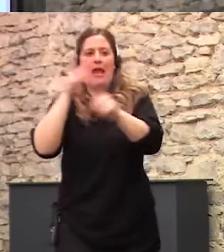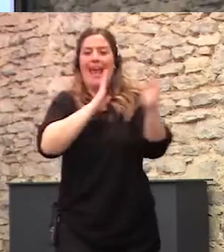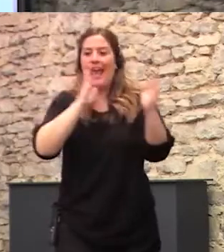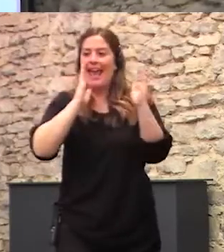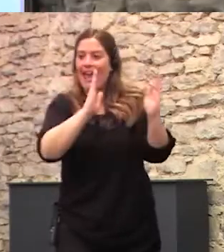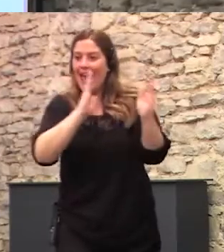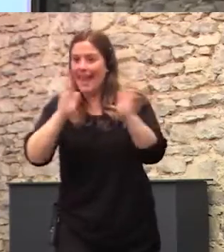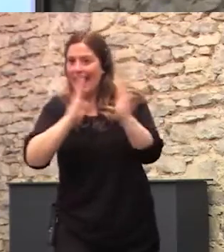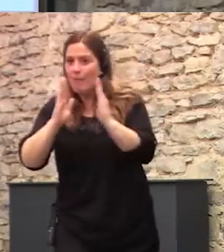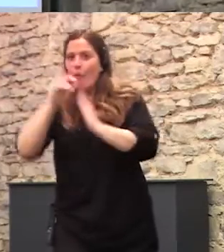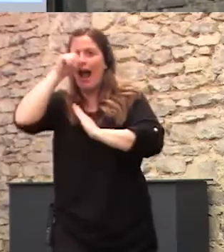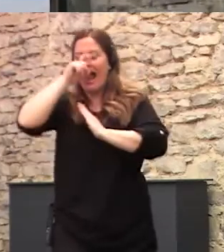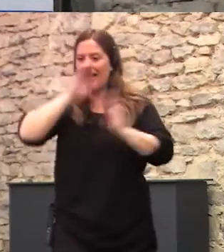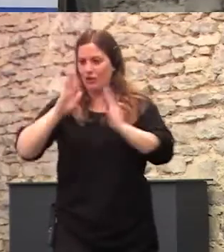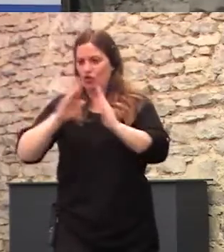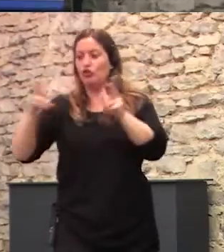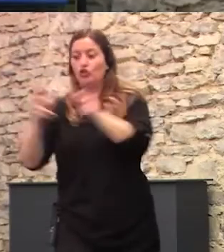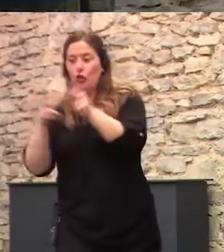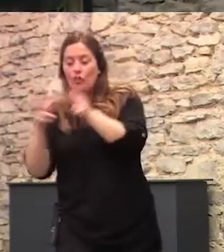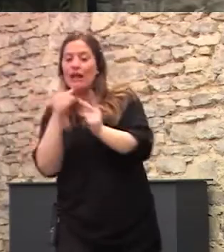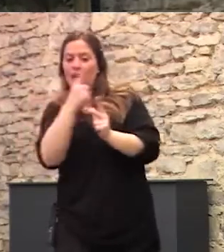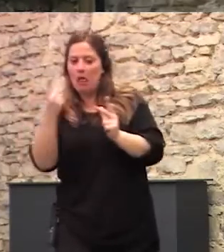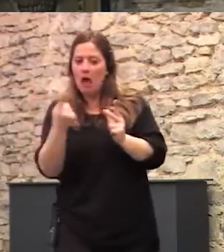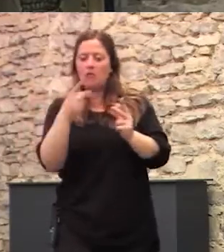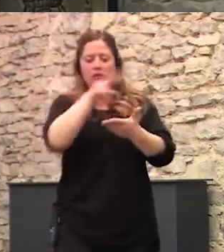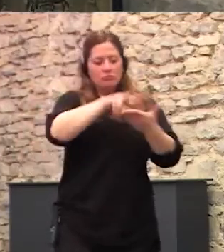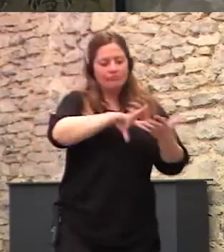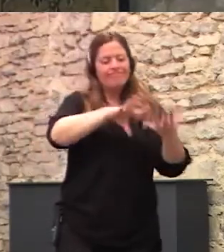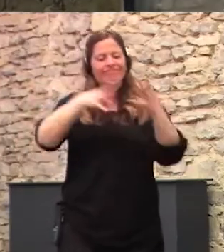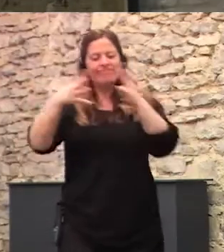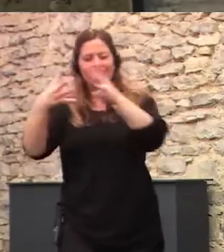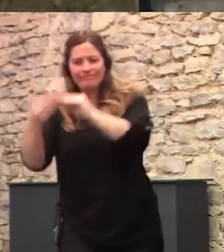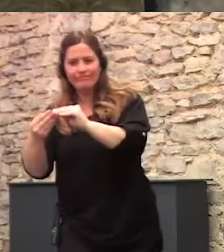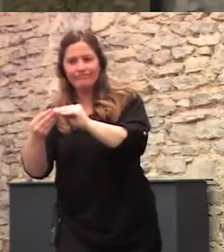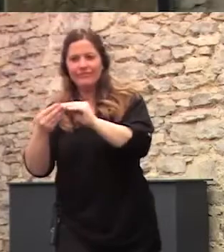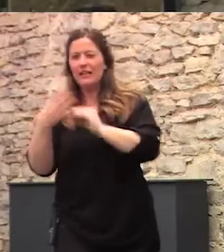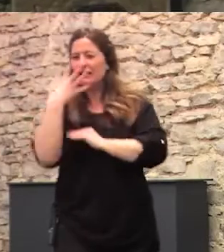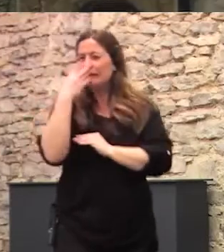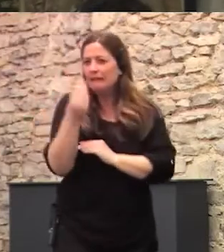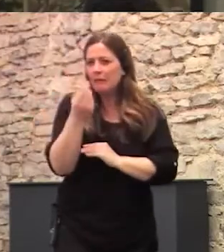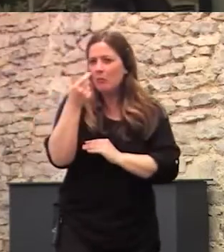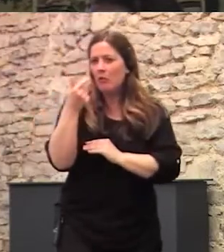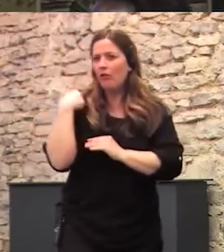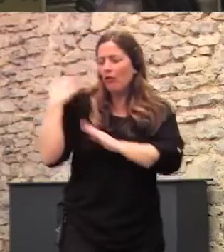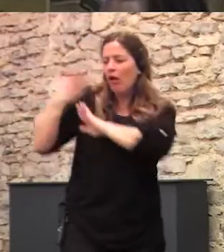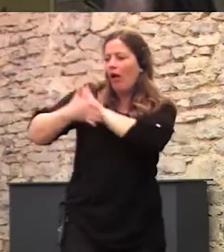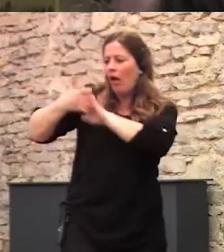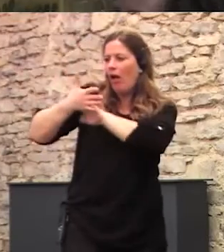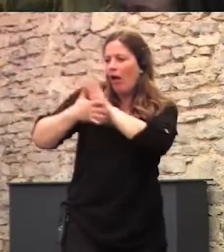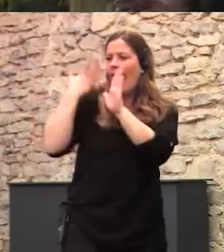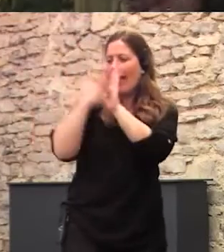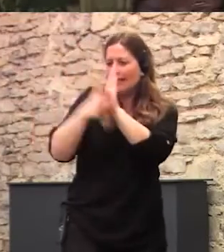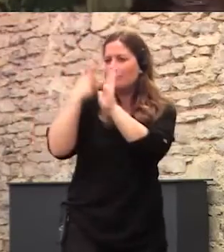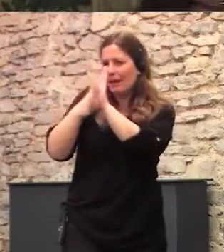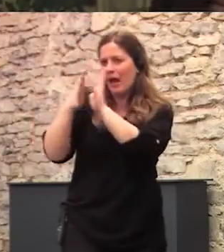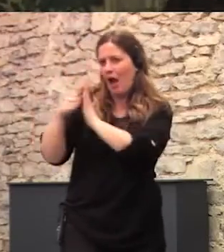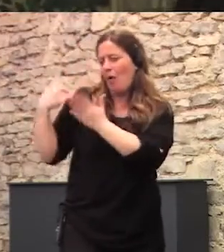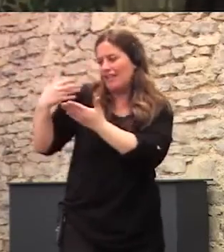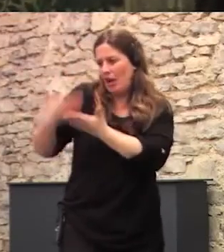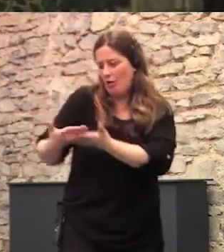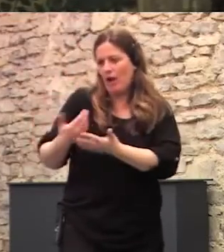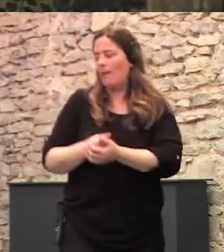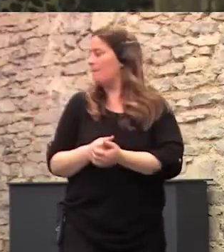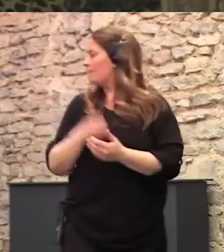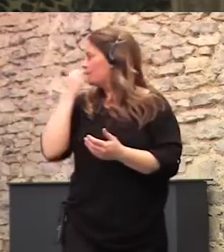y social. ¿Vale? Se entiende un poco, es un poco lo que he ido explicando. Vale. Entonces,